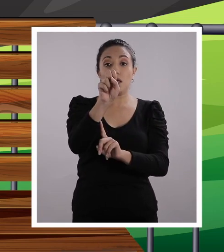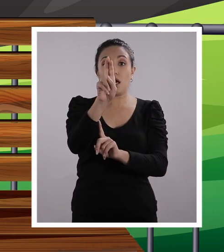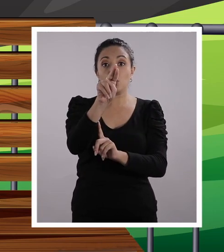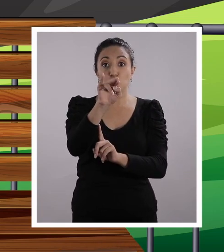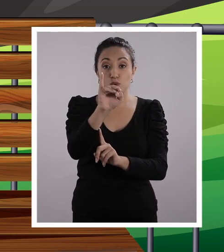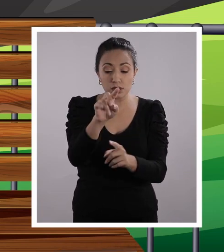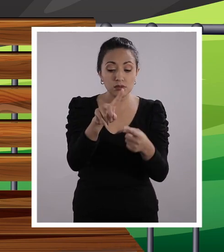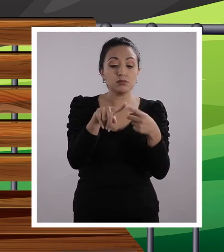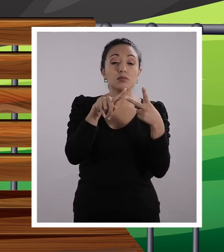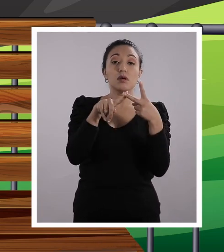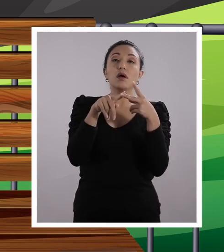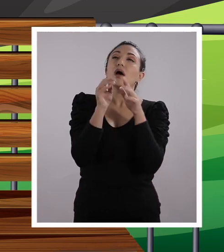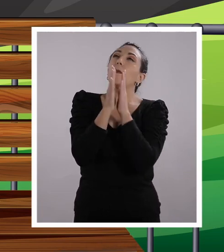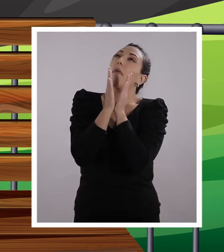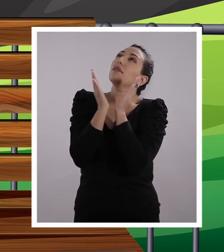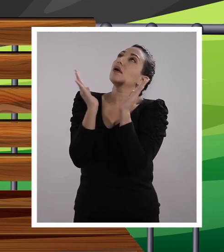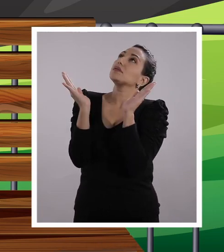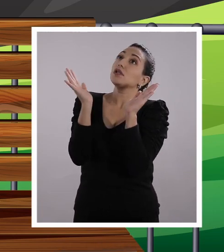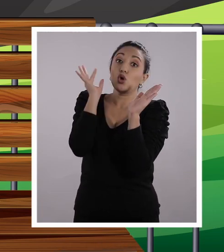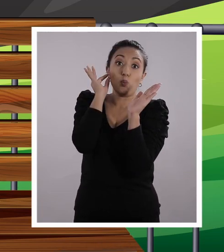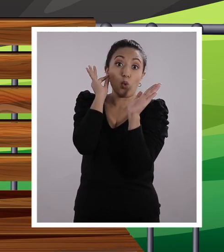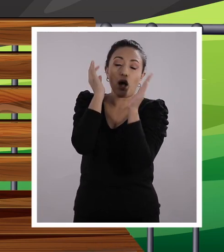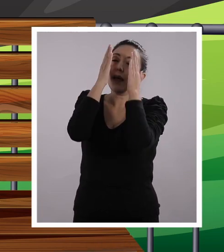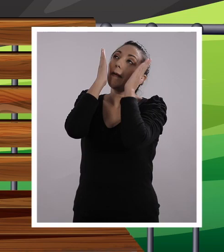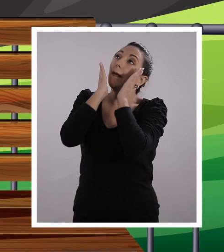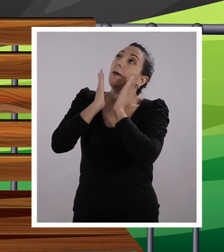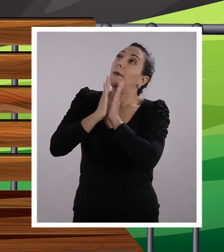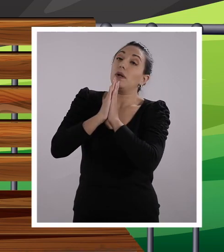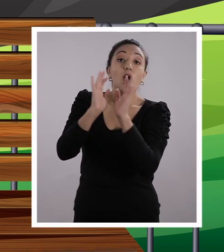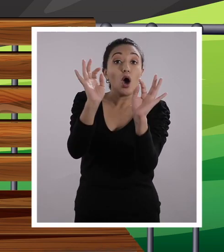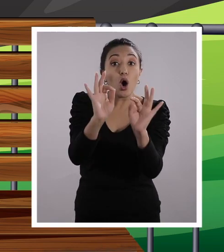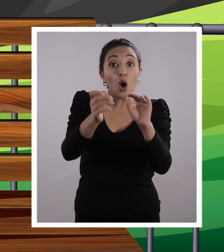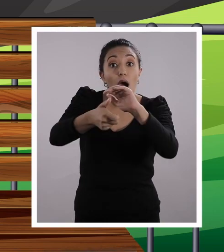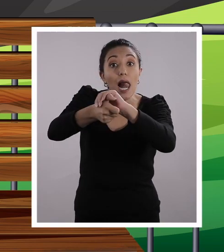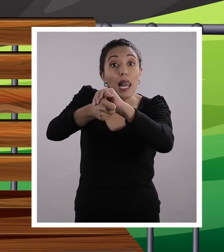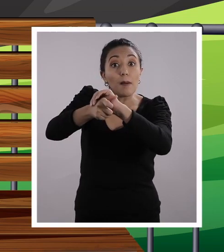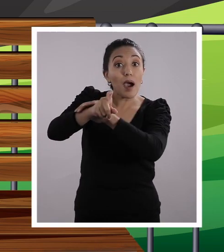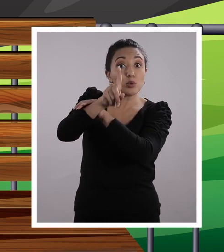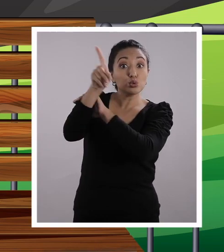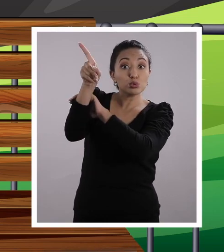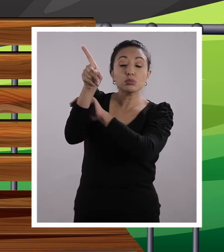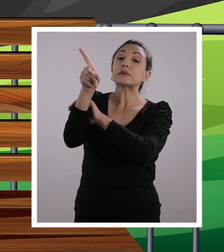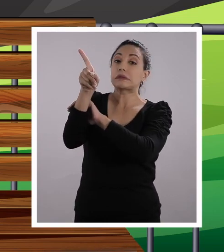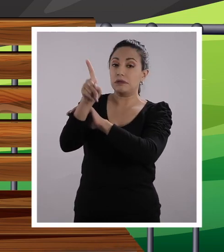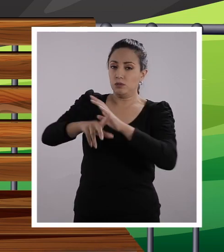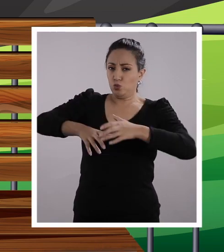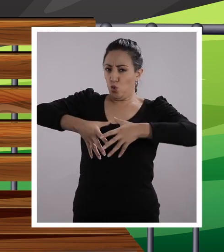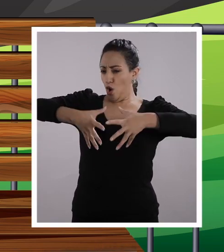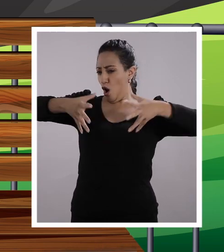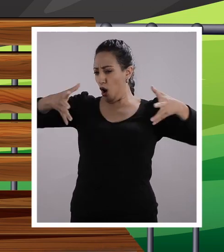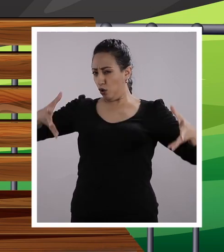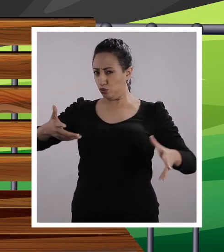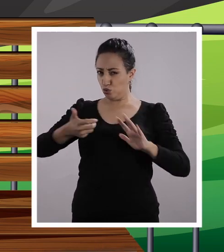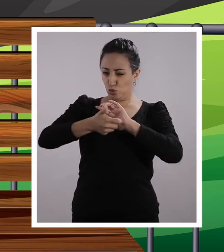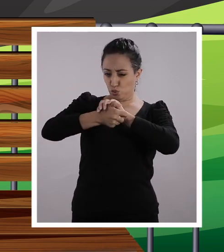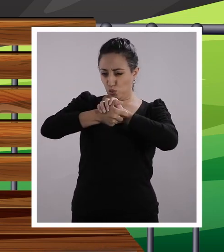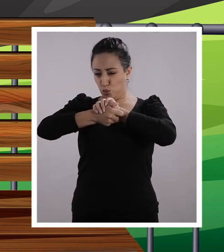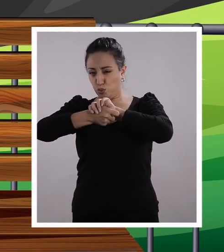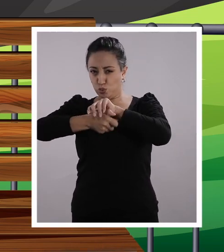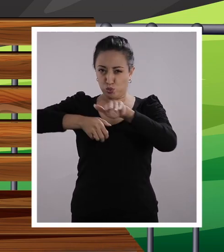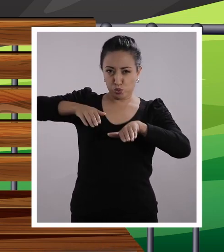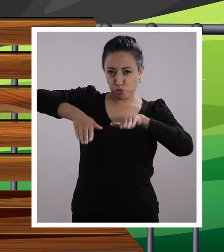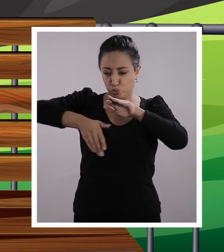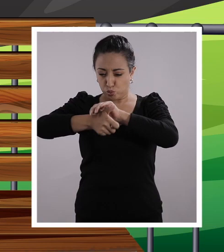la virgen del panecillo ese hermoso monumento o en galápagos tenemos estas especies maravillosas las grandes tortugas